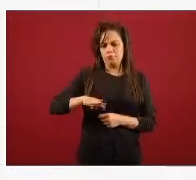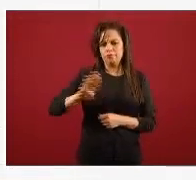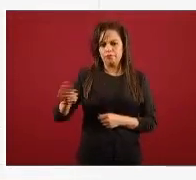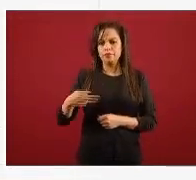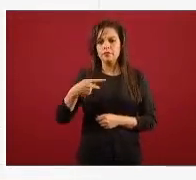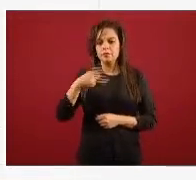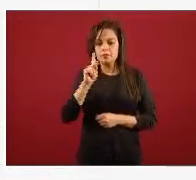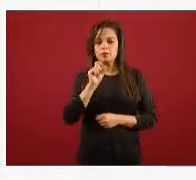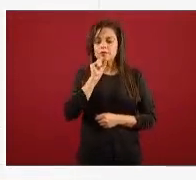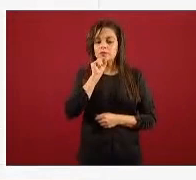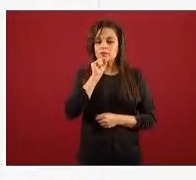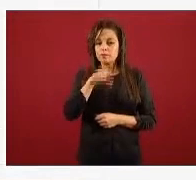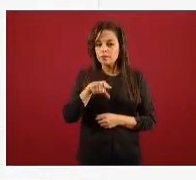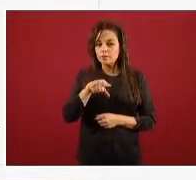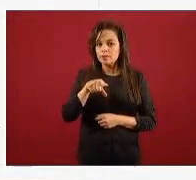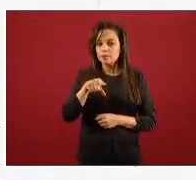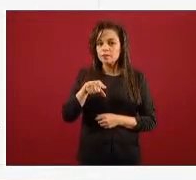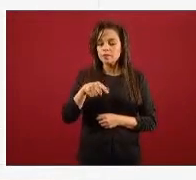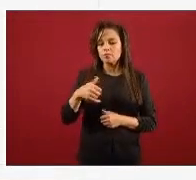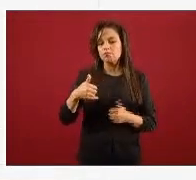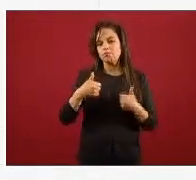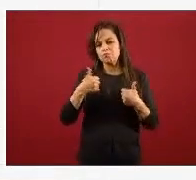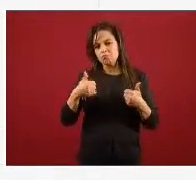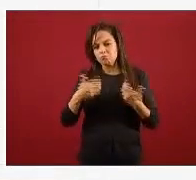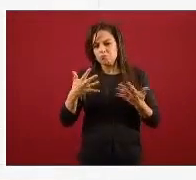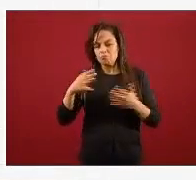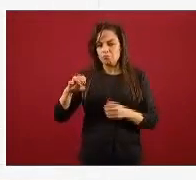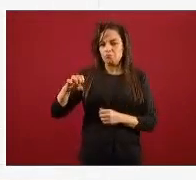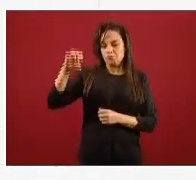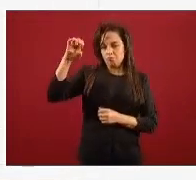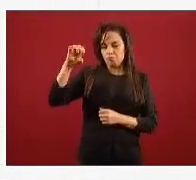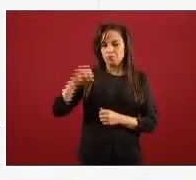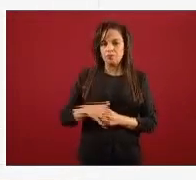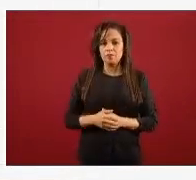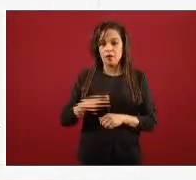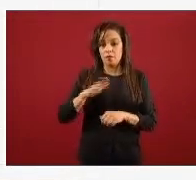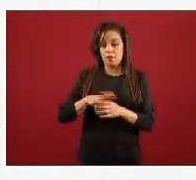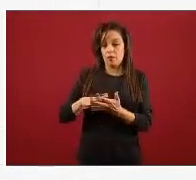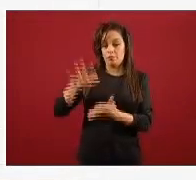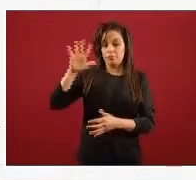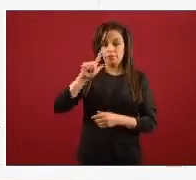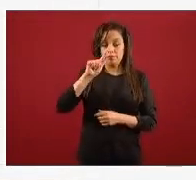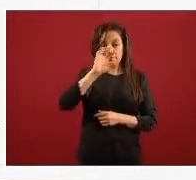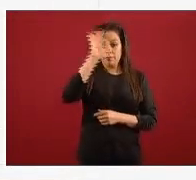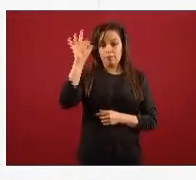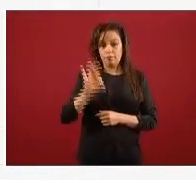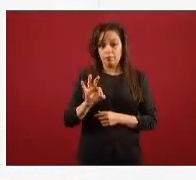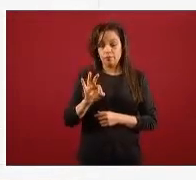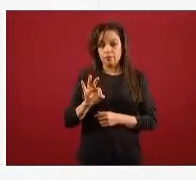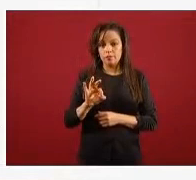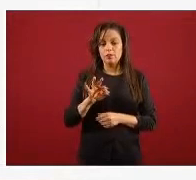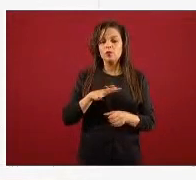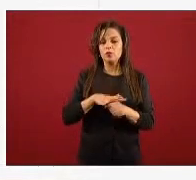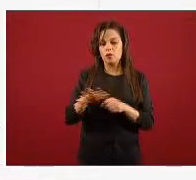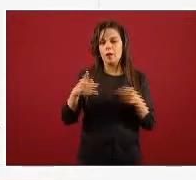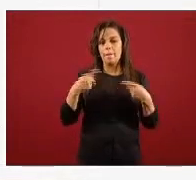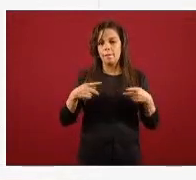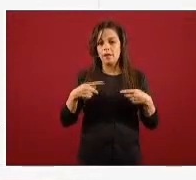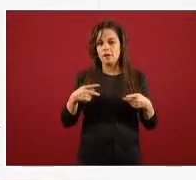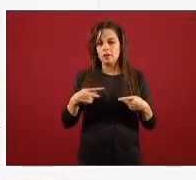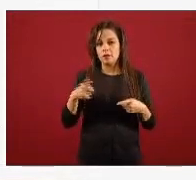en adultos jóvenes, la gran mayoría, de hecho casi el 70% de ellas se ha presentado precisamente en